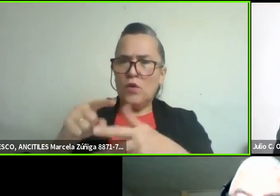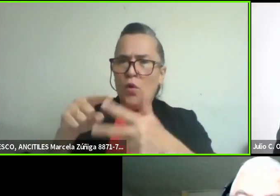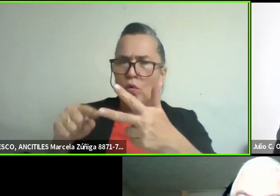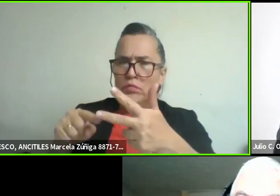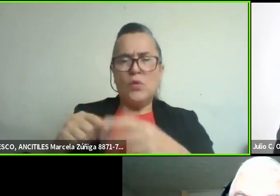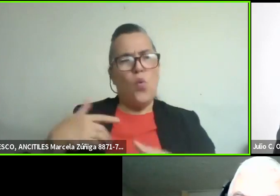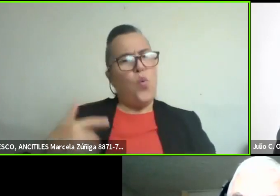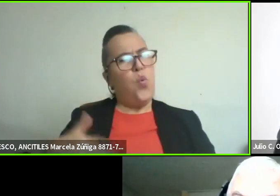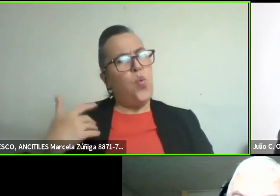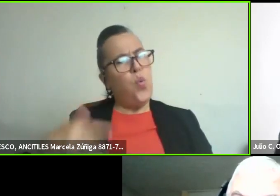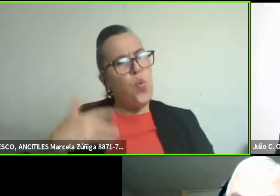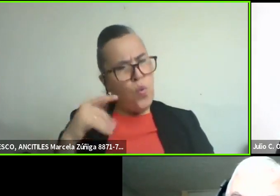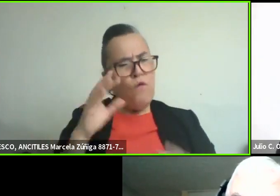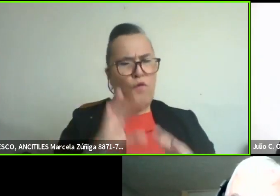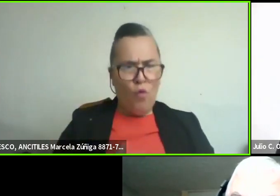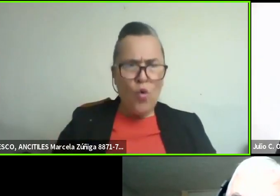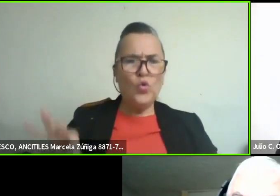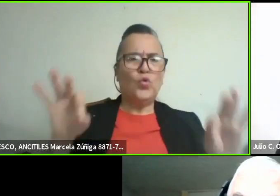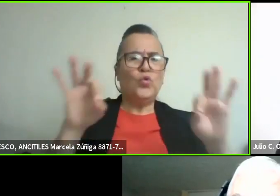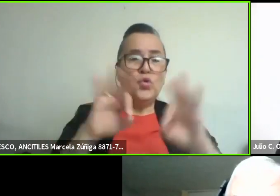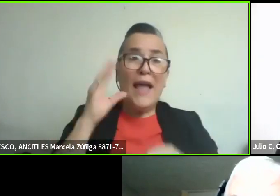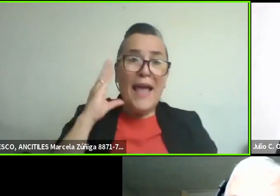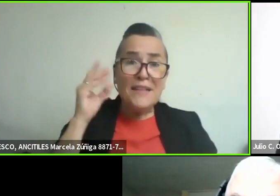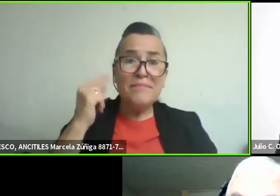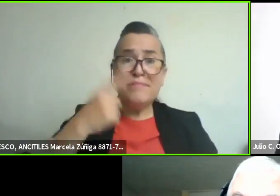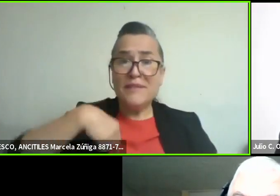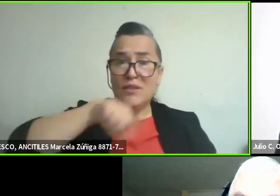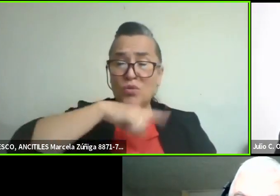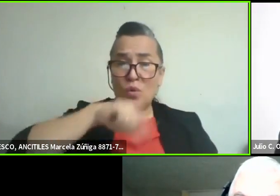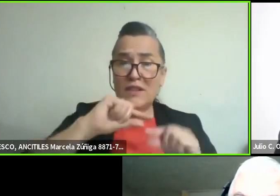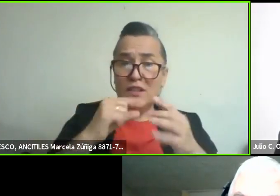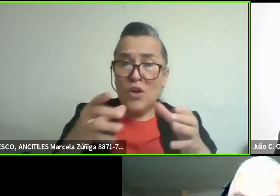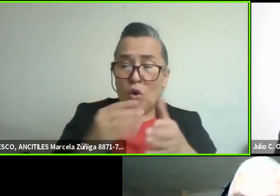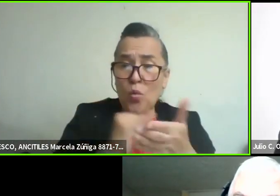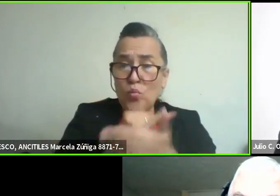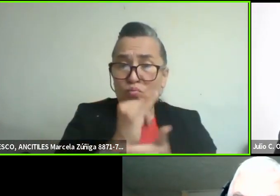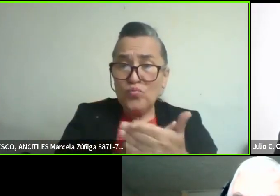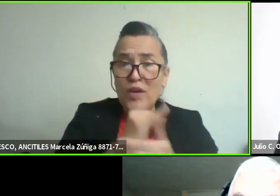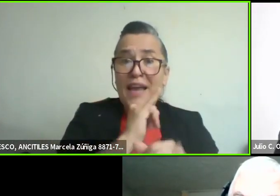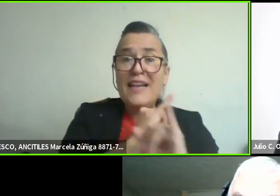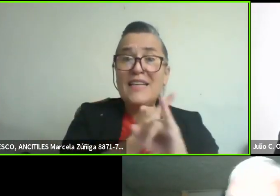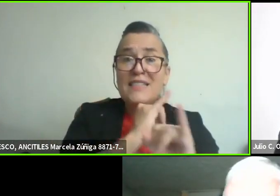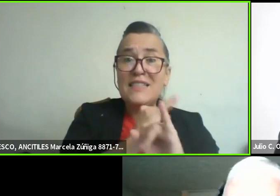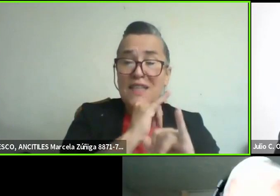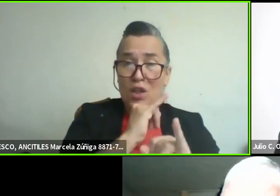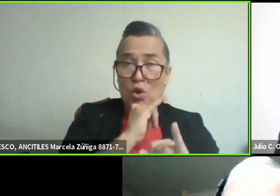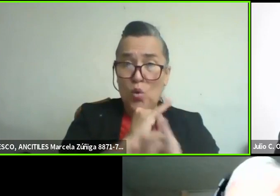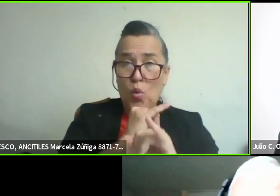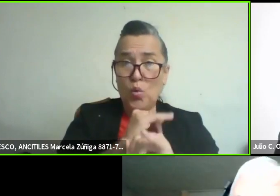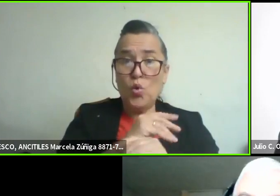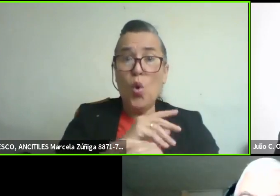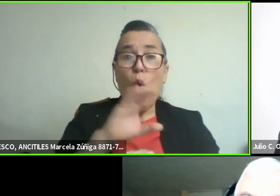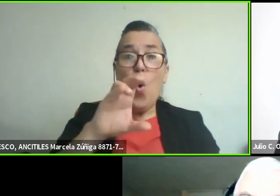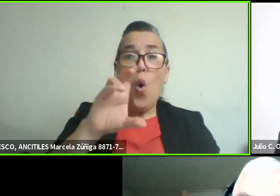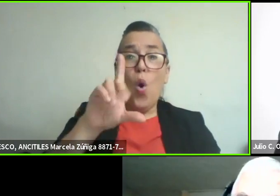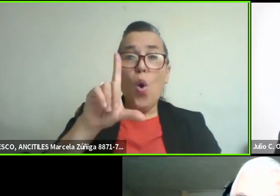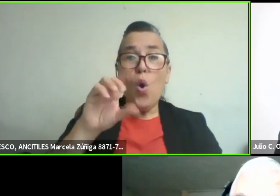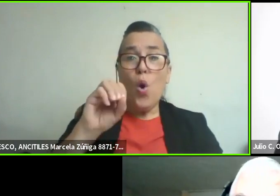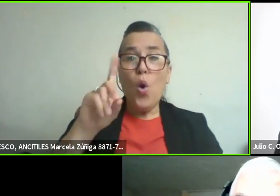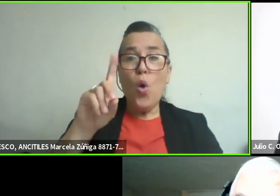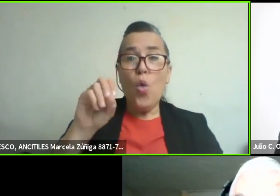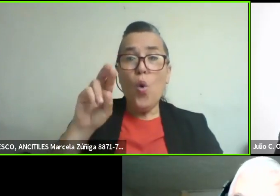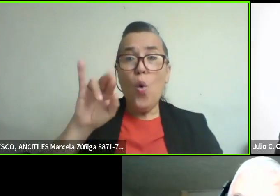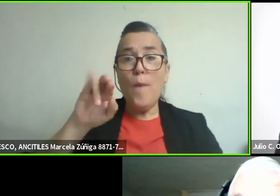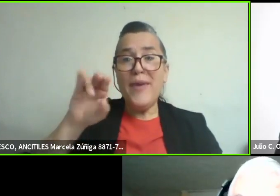absolutamente fundamental la experiencia nuestra en nuestro grupo de investigación en el instituto clodomiro picado y es una experiencia que se comparten muchos